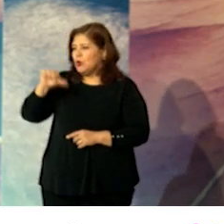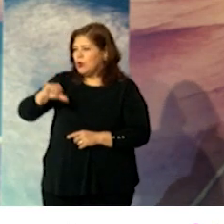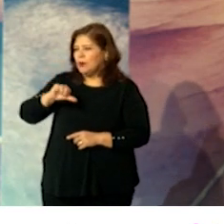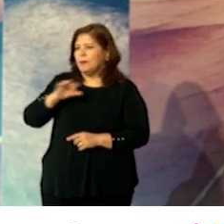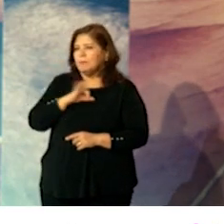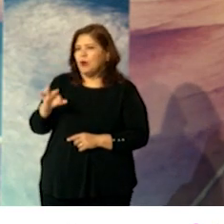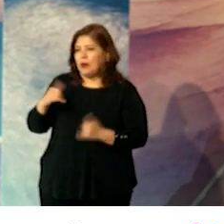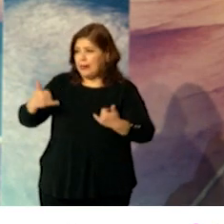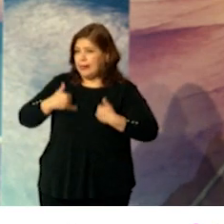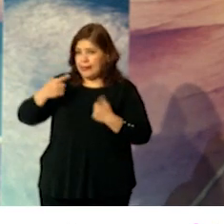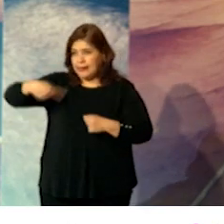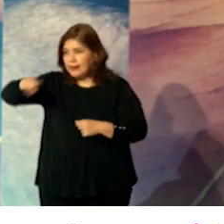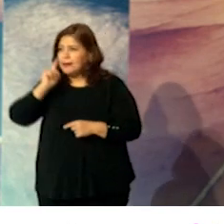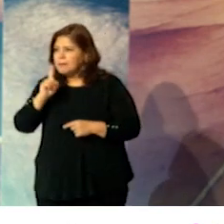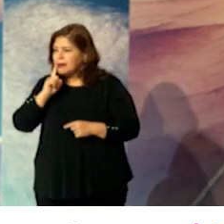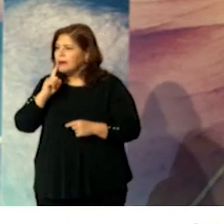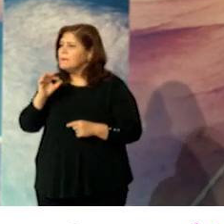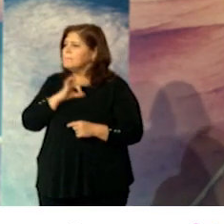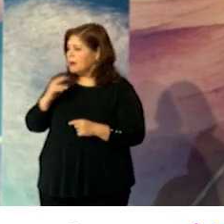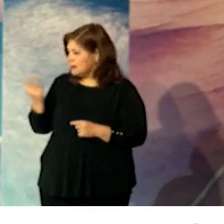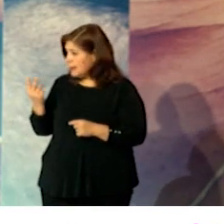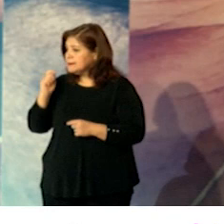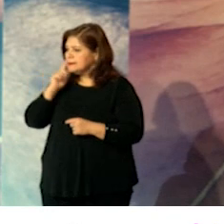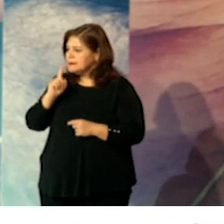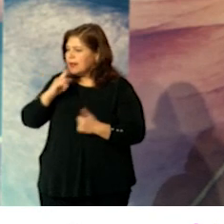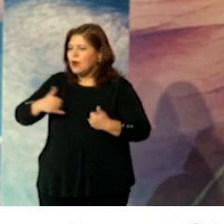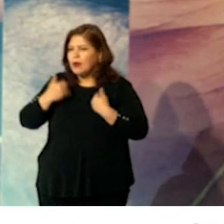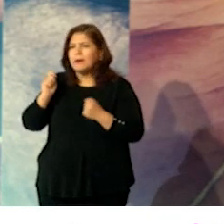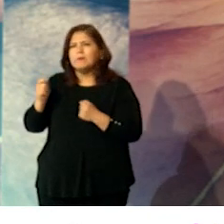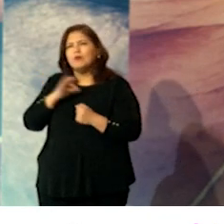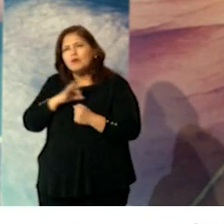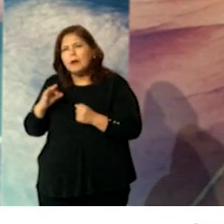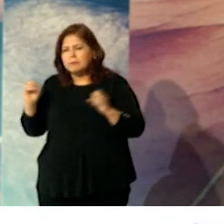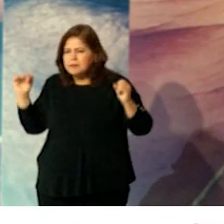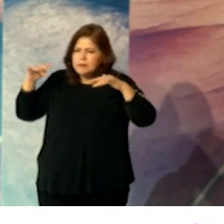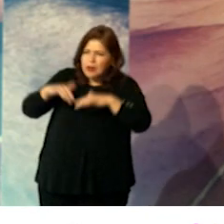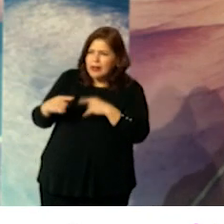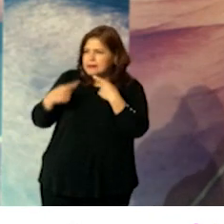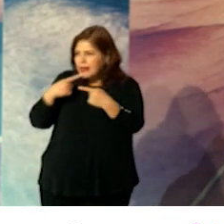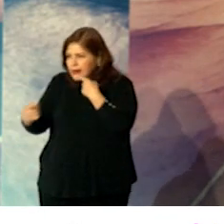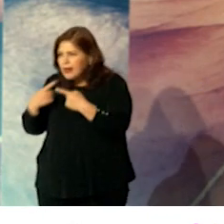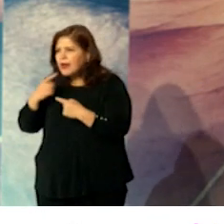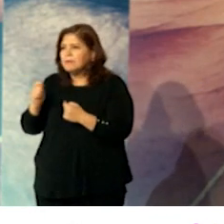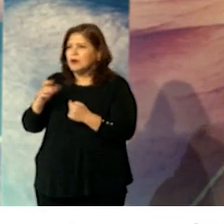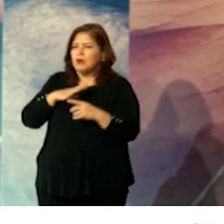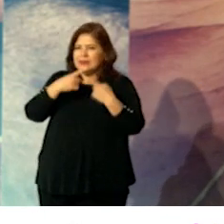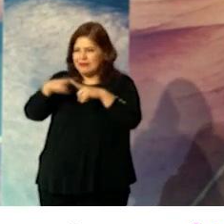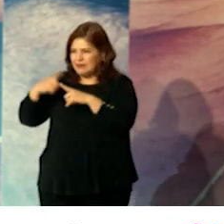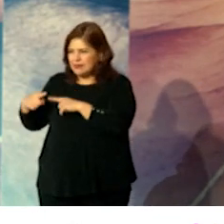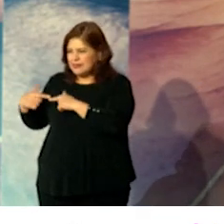mujeres jóvenes y preguntar qué rol juegan las juventudes y lo que nos convoca a este encuentro, ¿no?, que es el diálogo